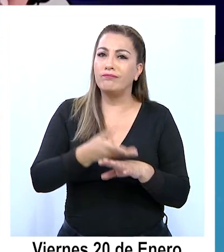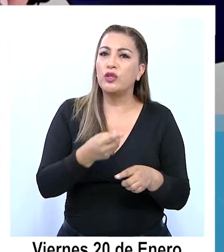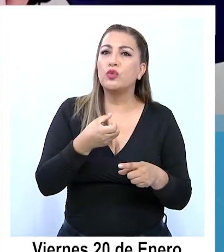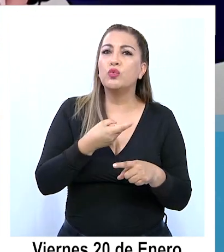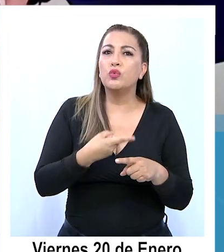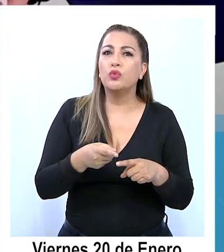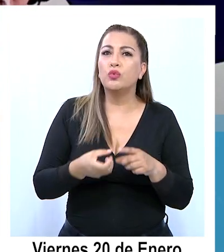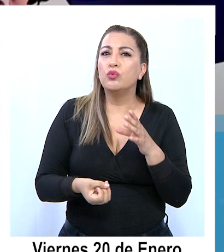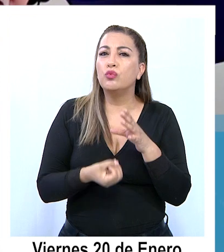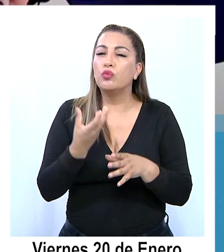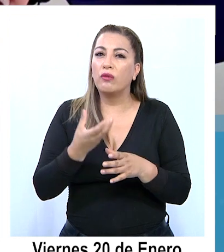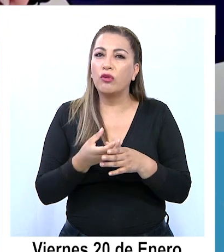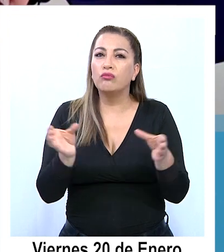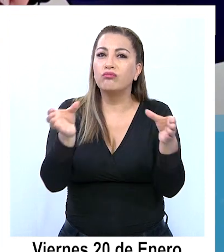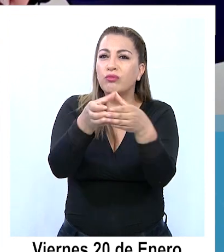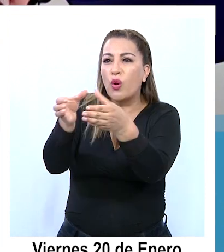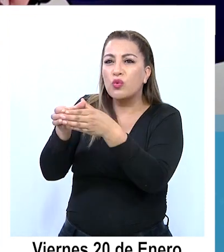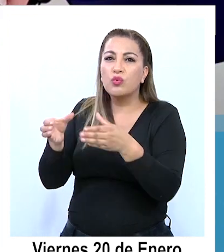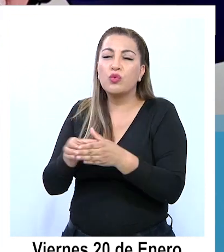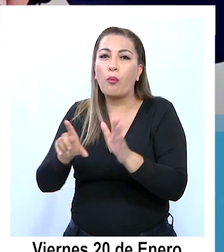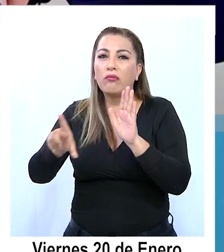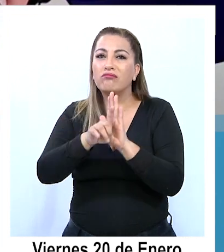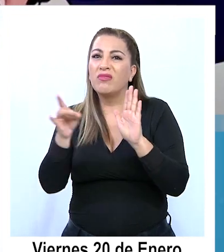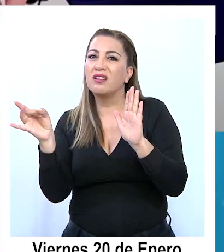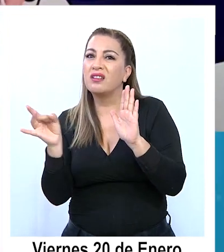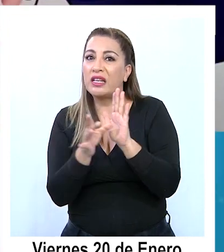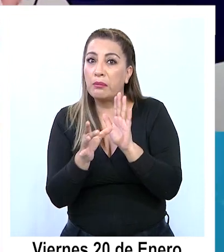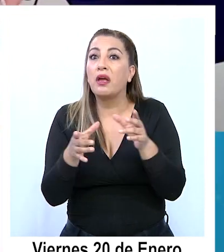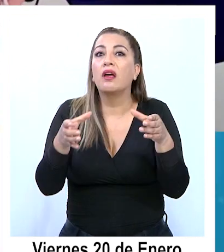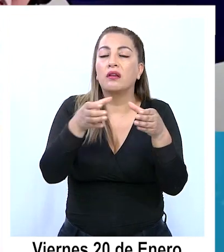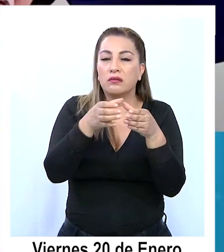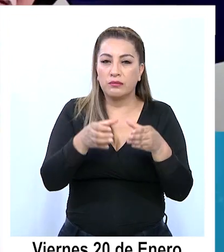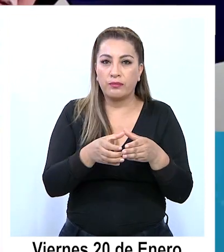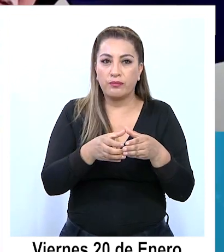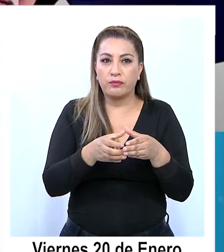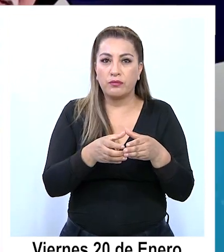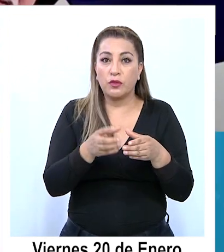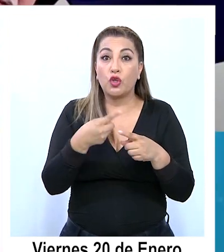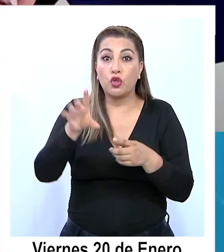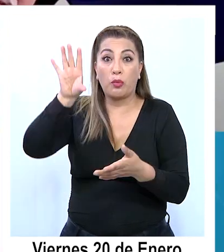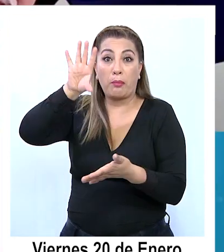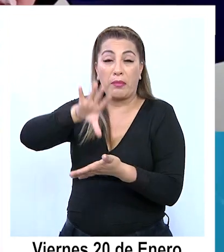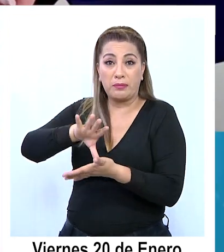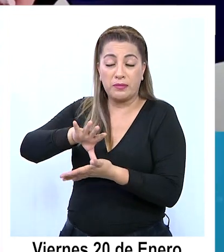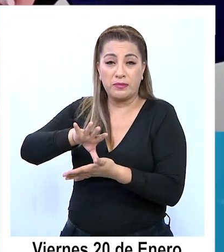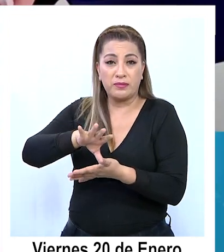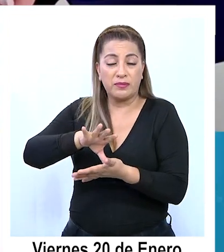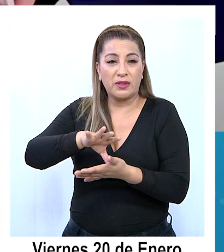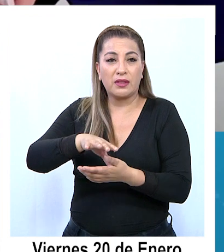hablar de las Maras, que es Mm. otra banda de crimen organizado salvadoreña, que es